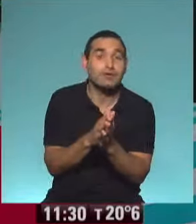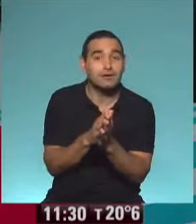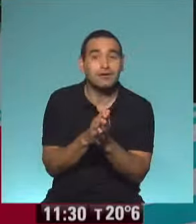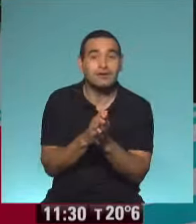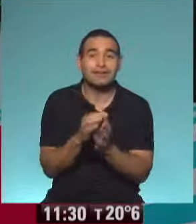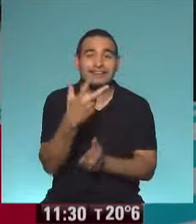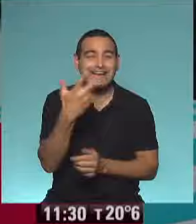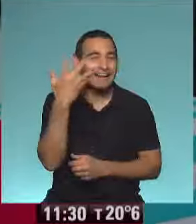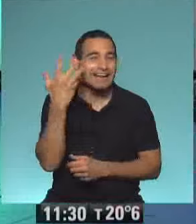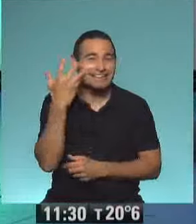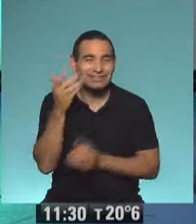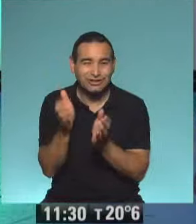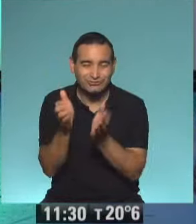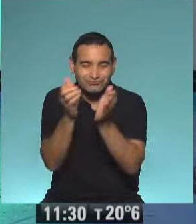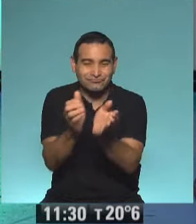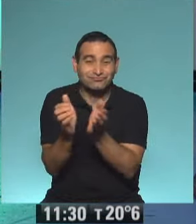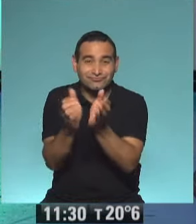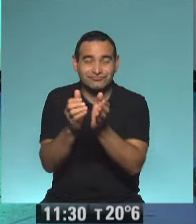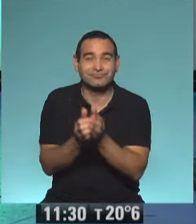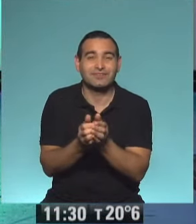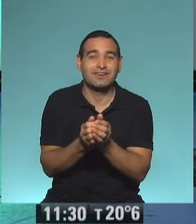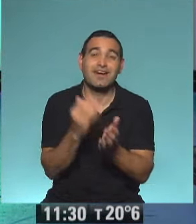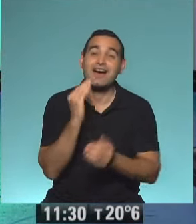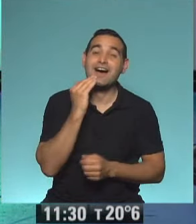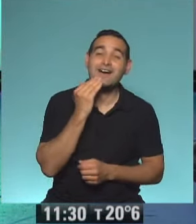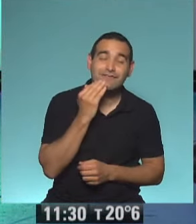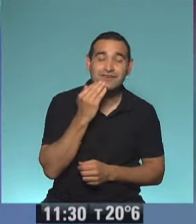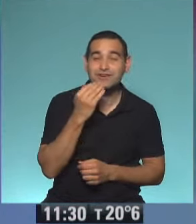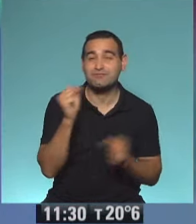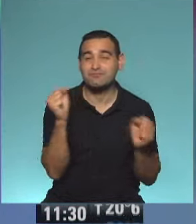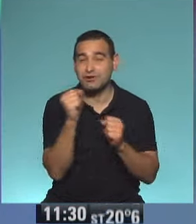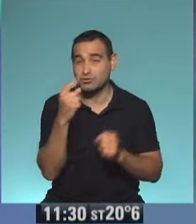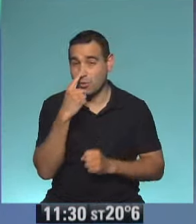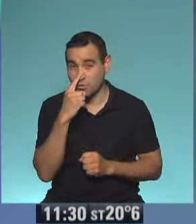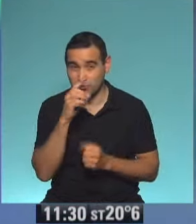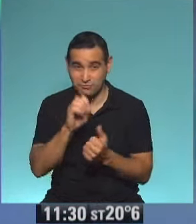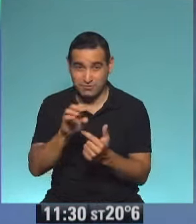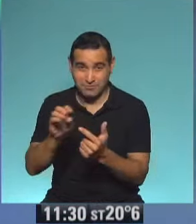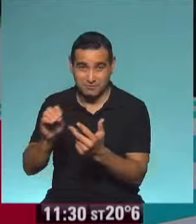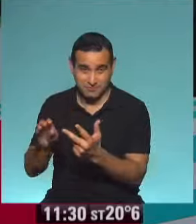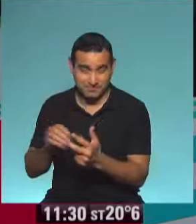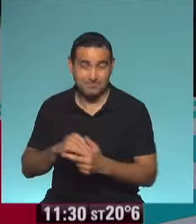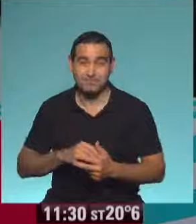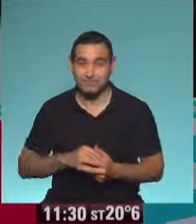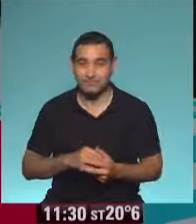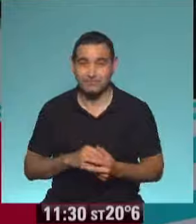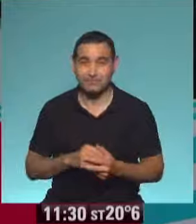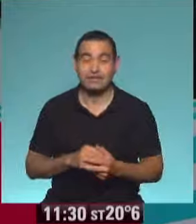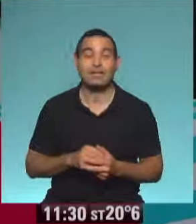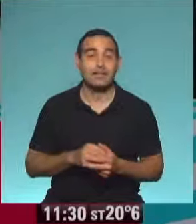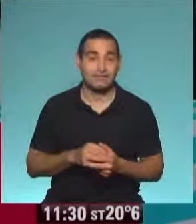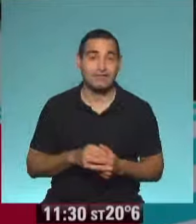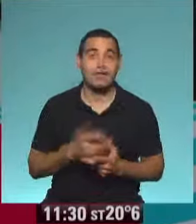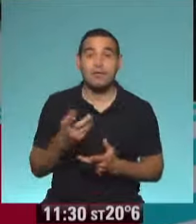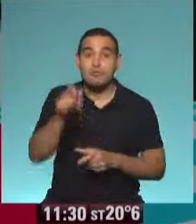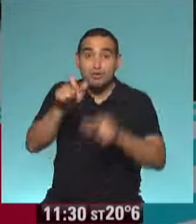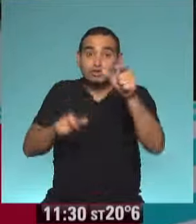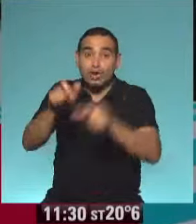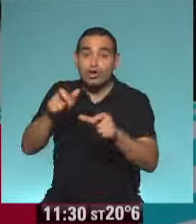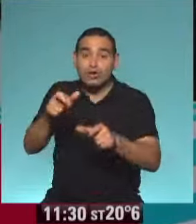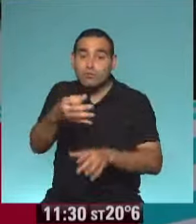3 gatitos, ¿se acuerdan? Sí. Se llamaban mayo, Abril, Mayo y Junio. Abril, Mayo y Junio. Entonces, bueno, habíamos quedado acá en que los del pueblo,